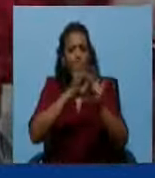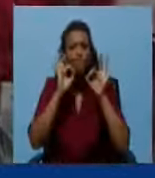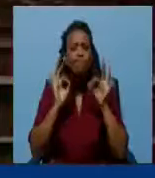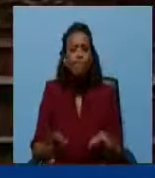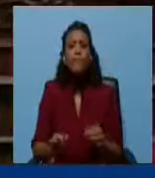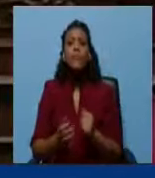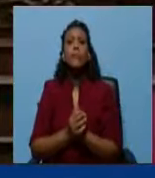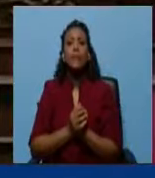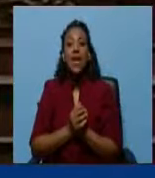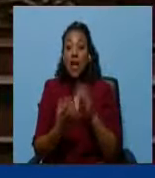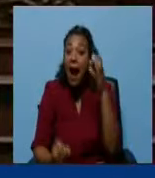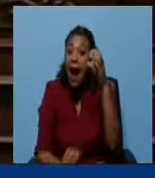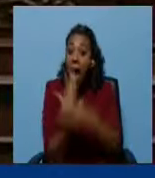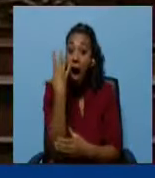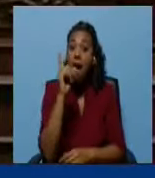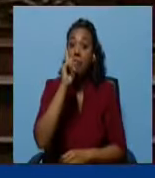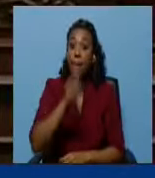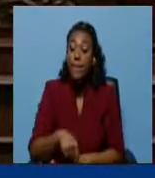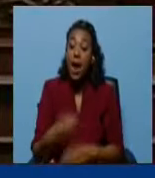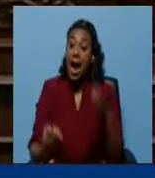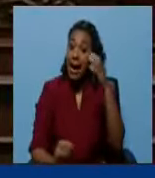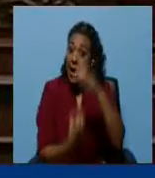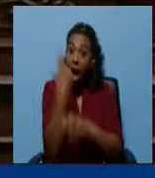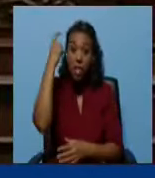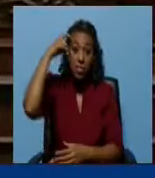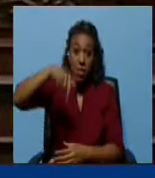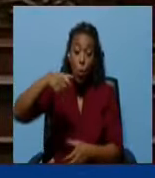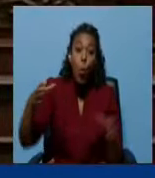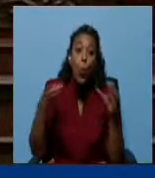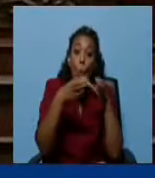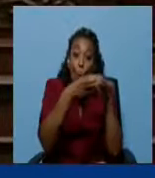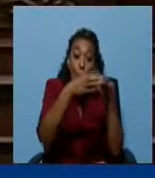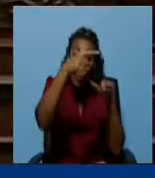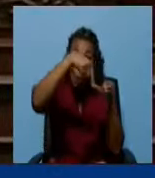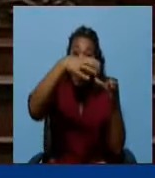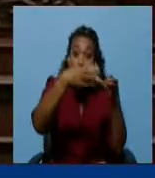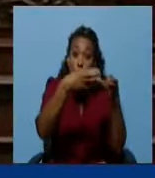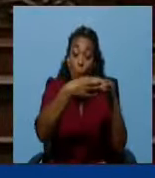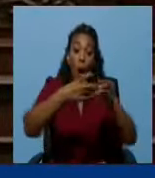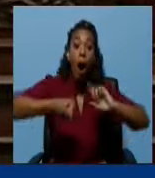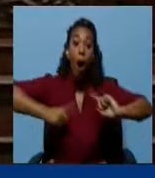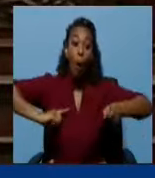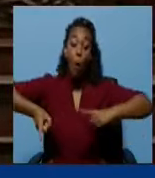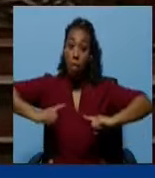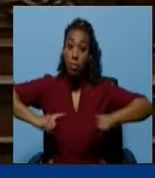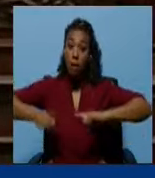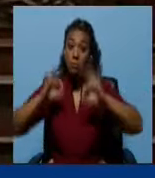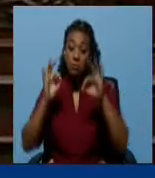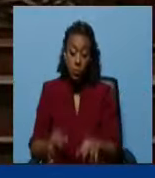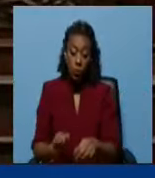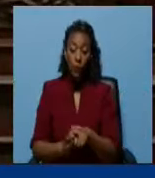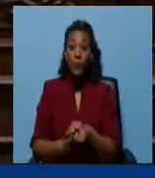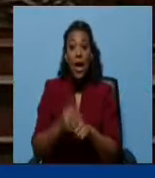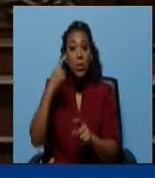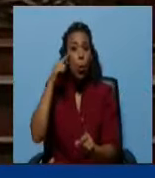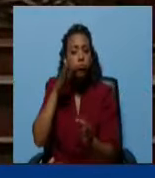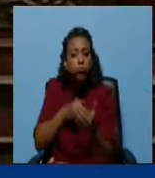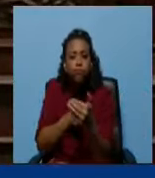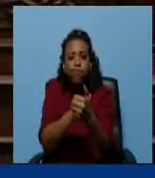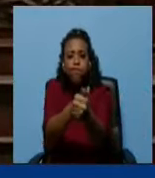y conformar un equipo de coordinación y de